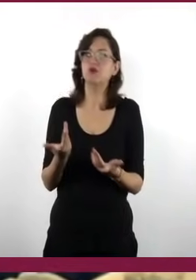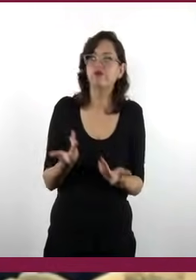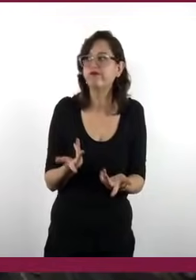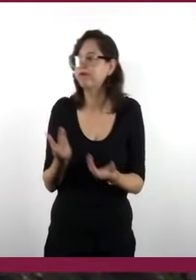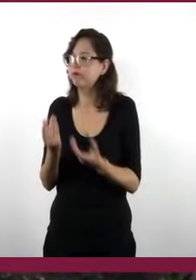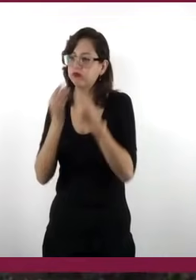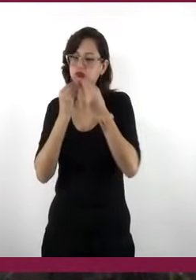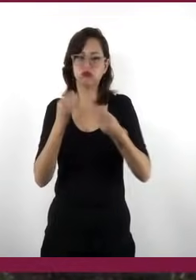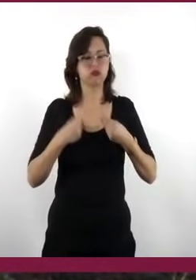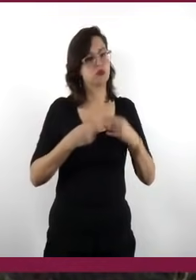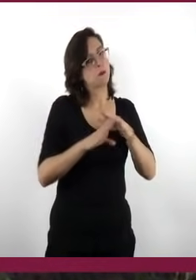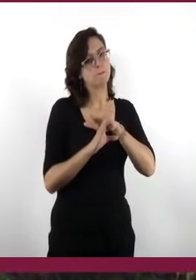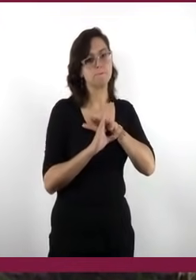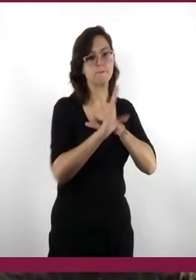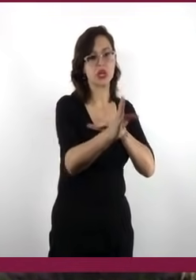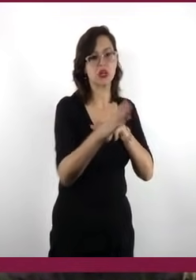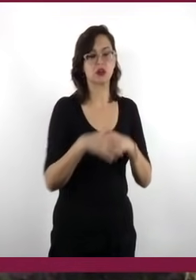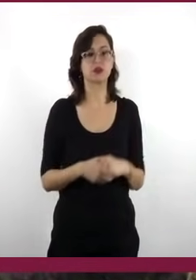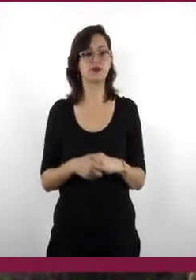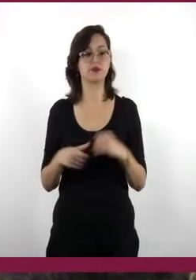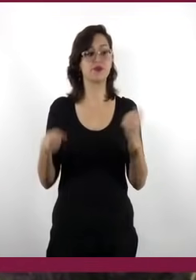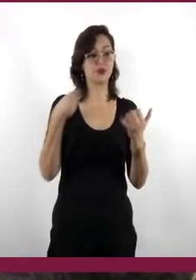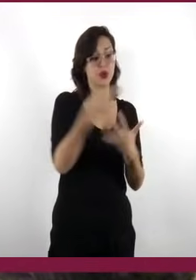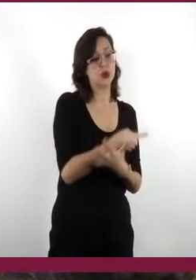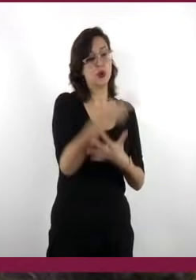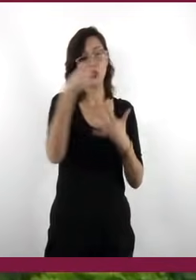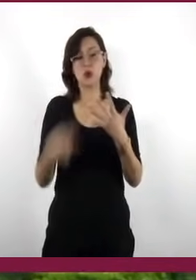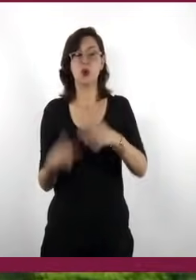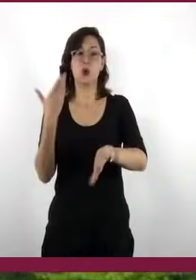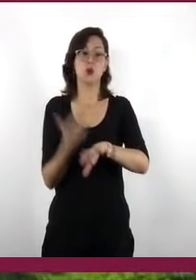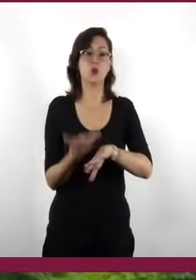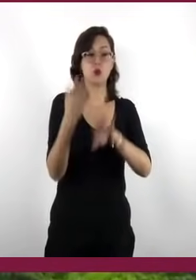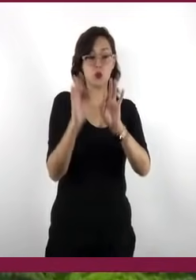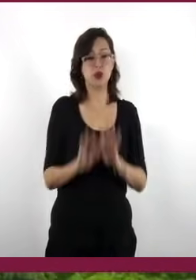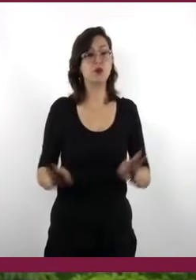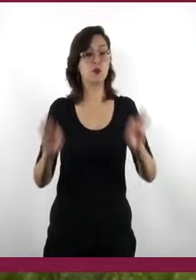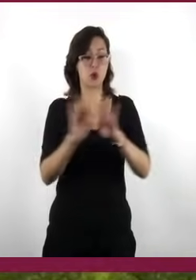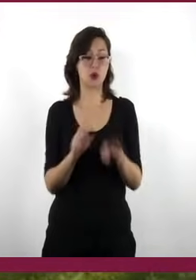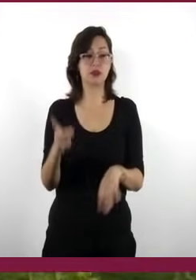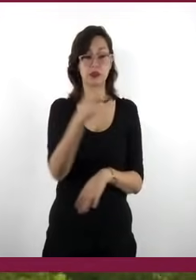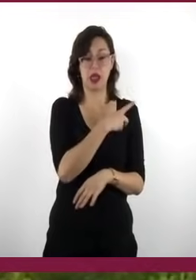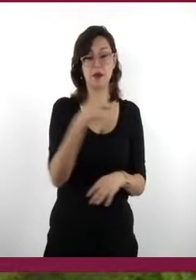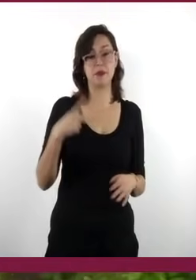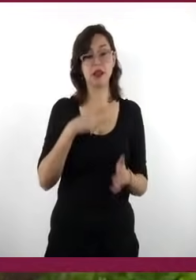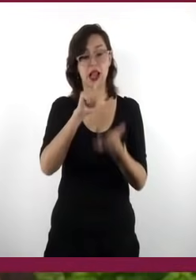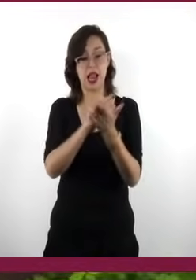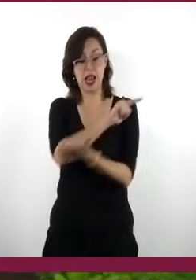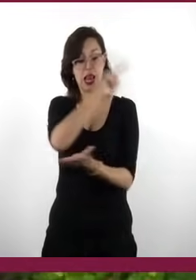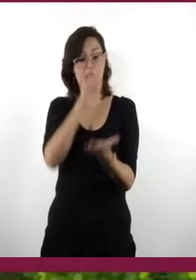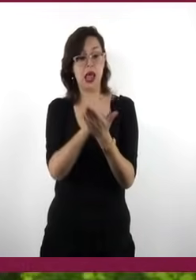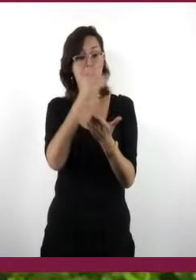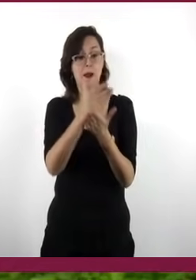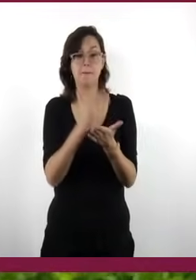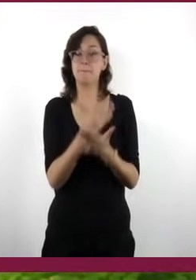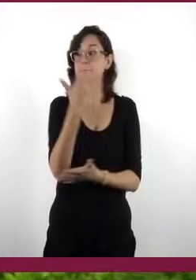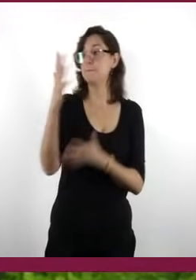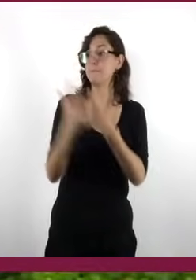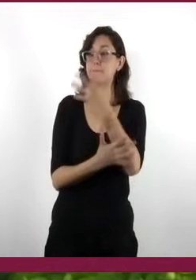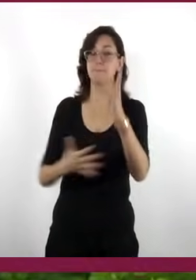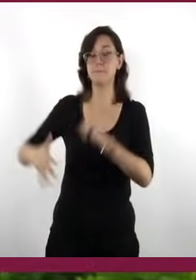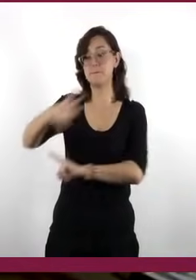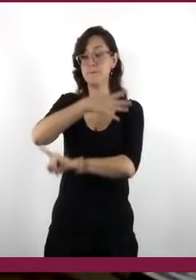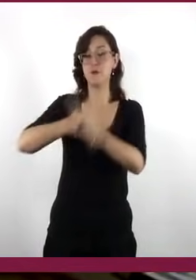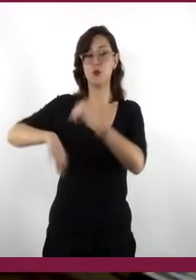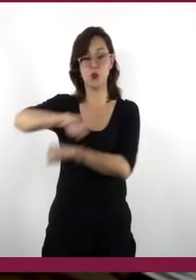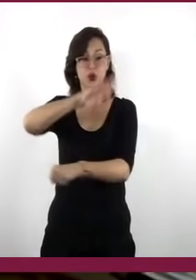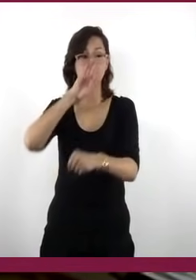naturales. Por todo lo anterior, es indispensable hacer cumplir las leyes que protegen tanto el medio ambiente como